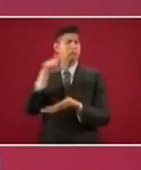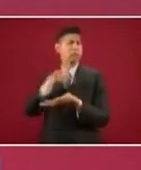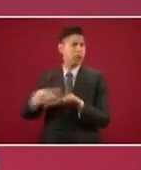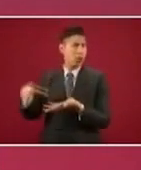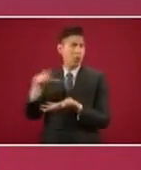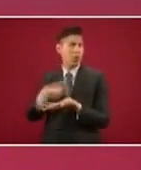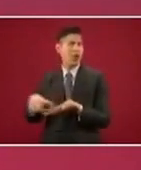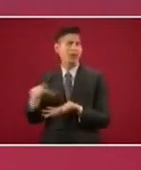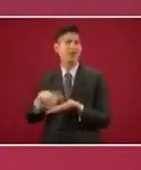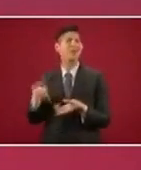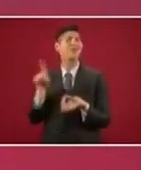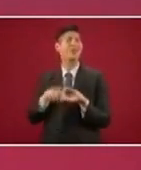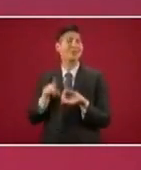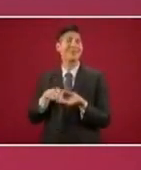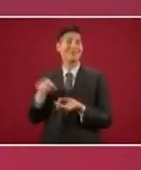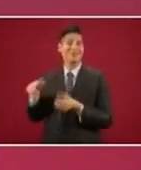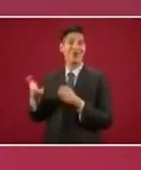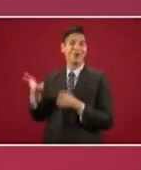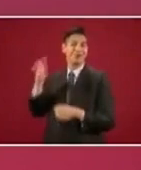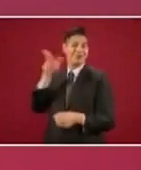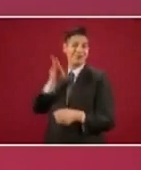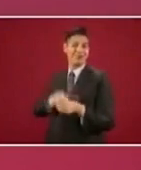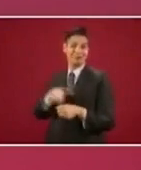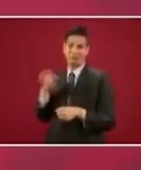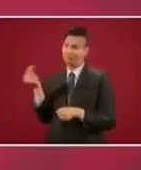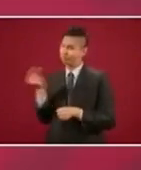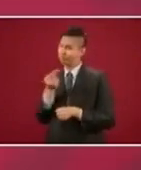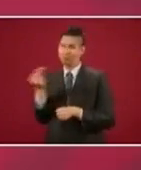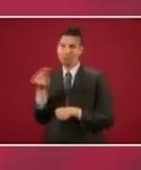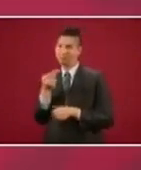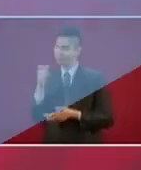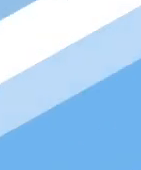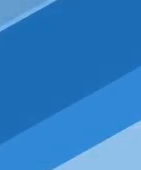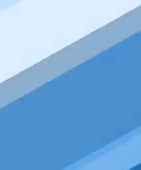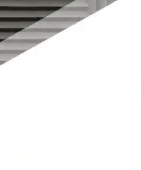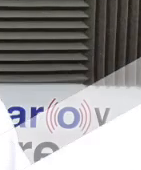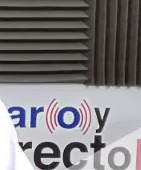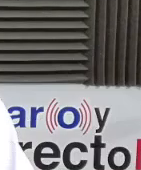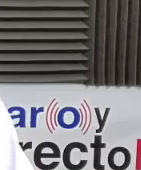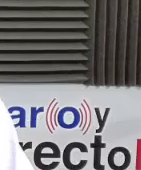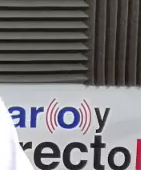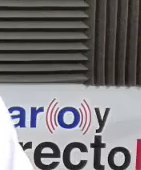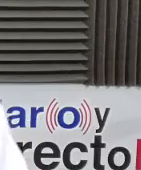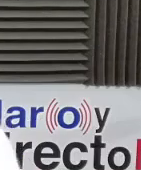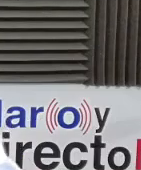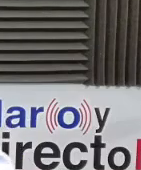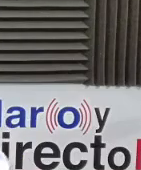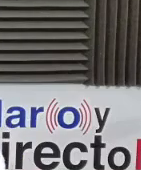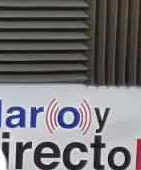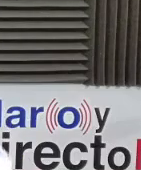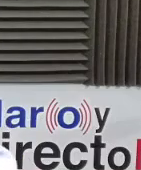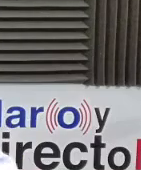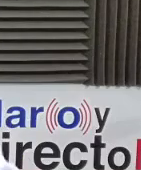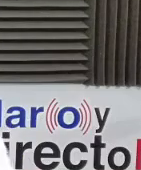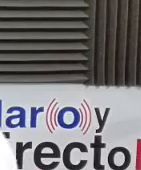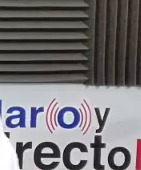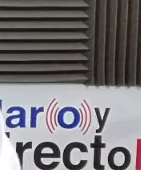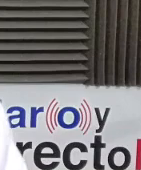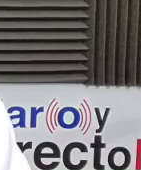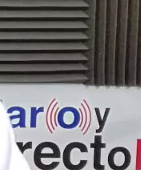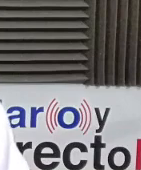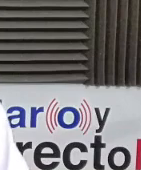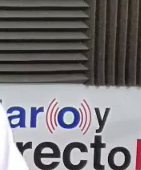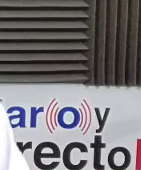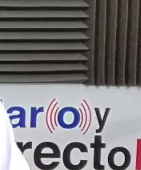que se necesitan en los hospitales, donde se atiende a la gente pobre. El dinero para los